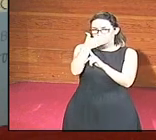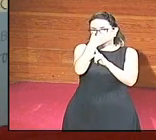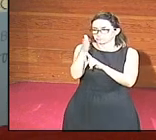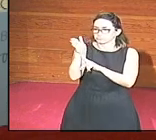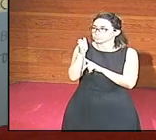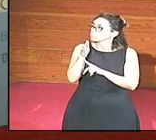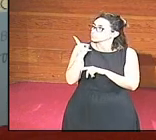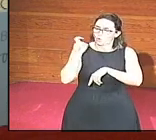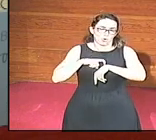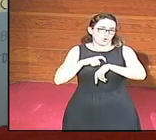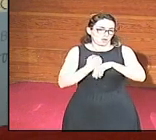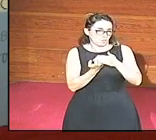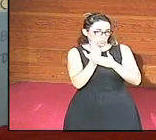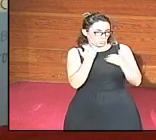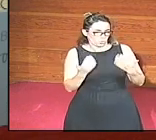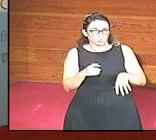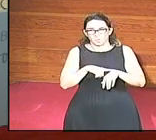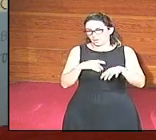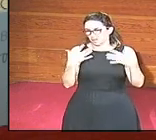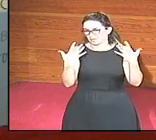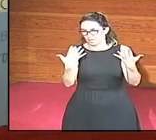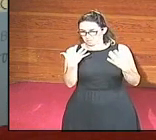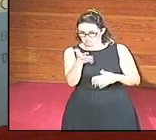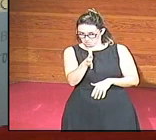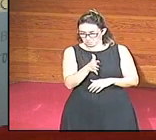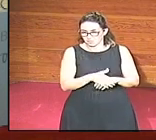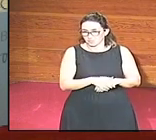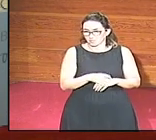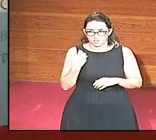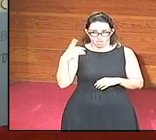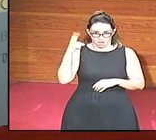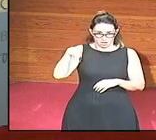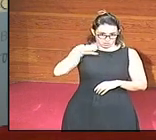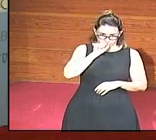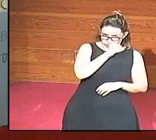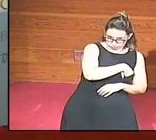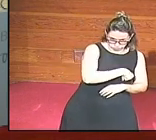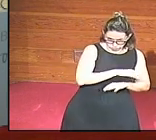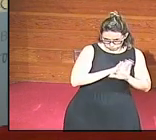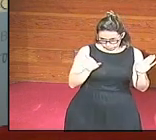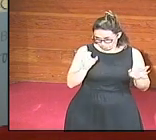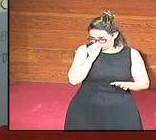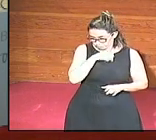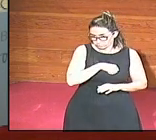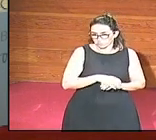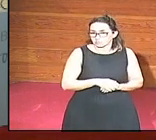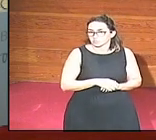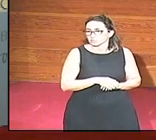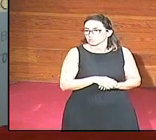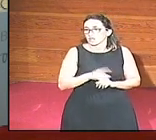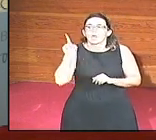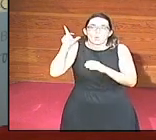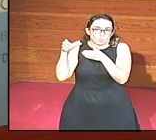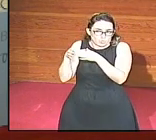Es temprano por la mañana, deben ser las 10 de la mañana, van ya más pedos que la hostia esta gente, bueno, este grupo,